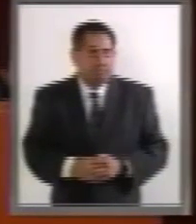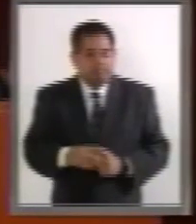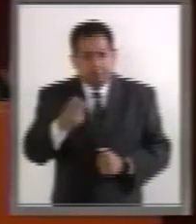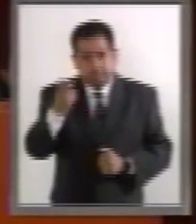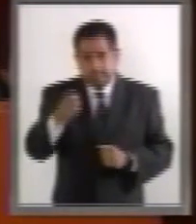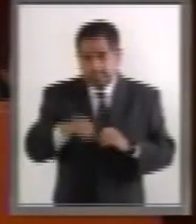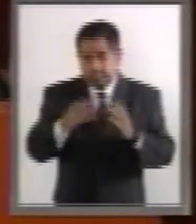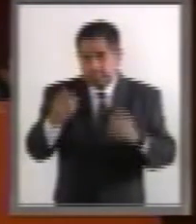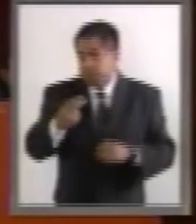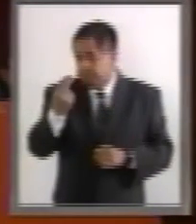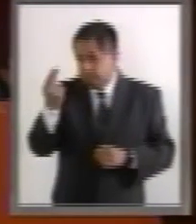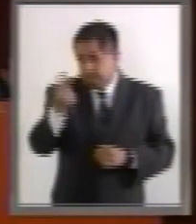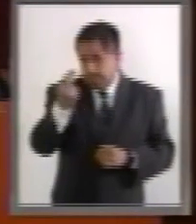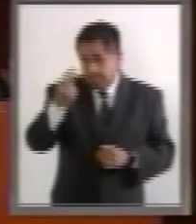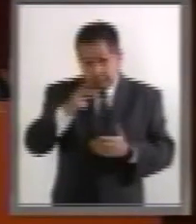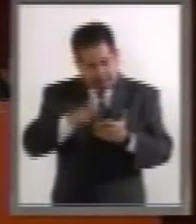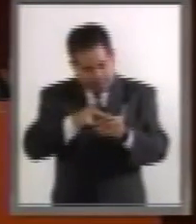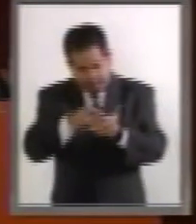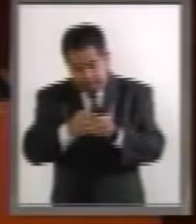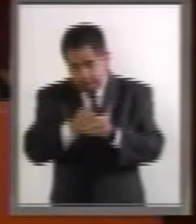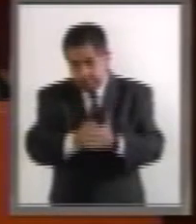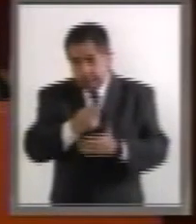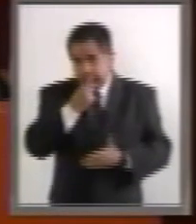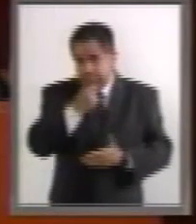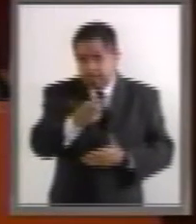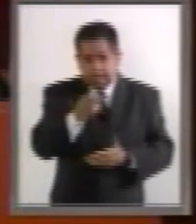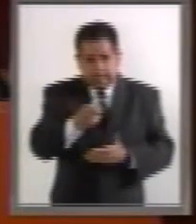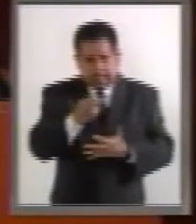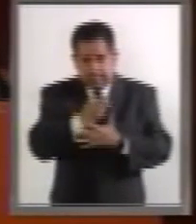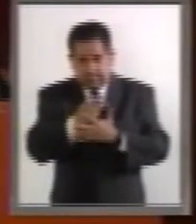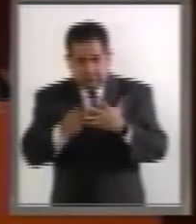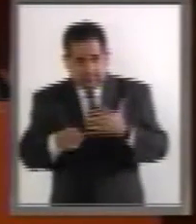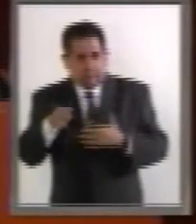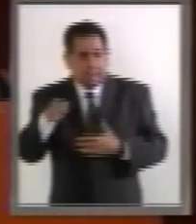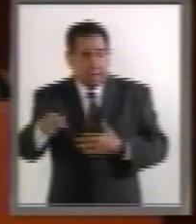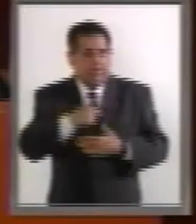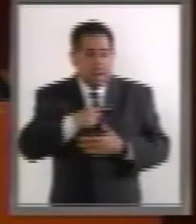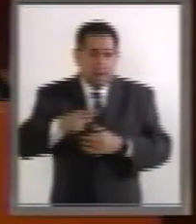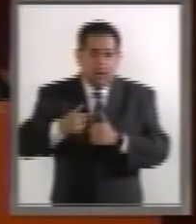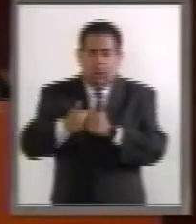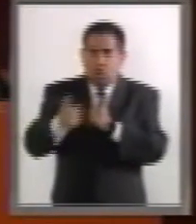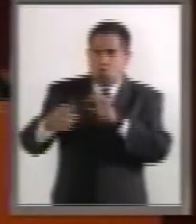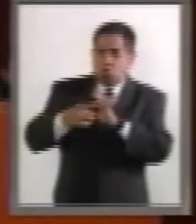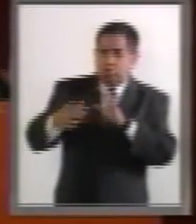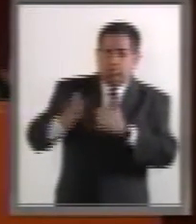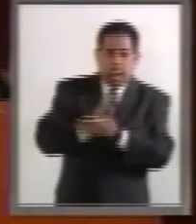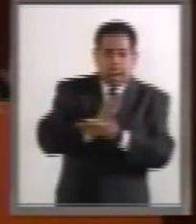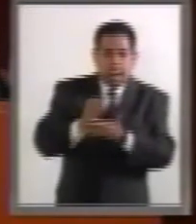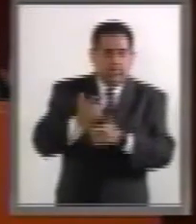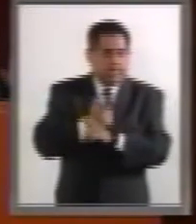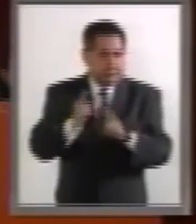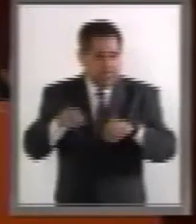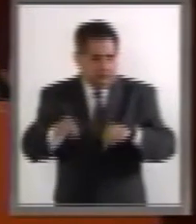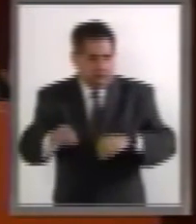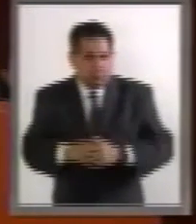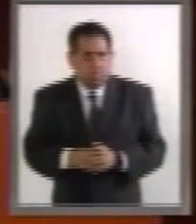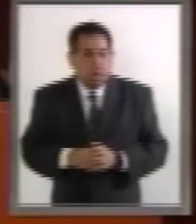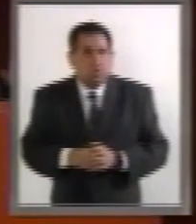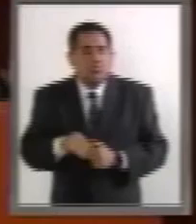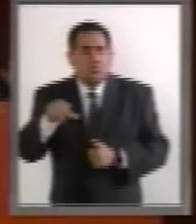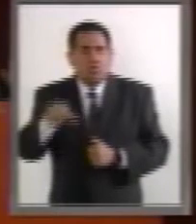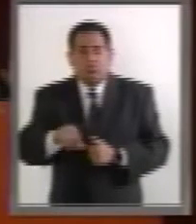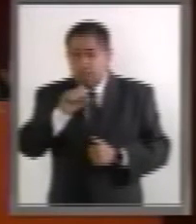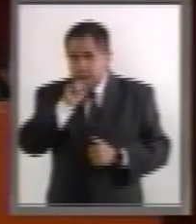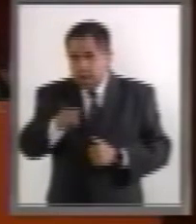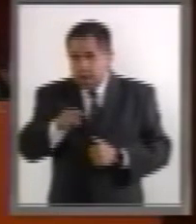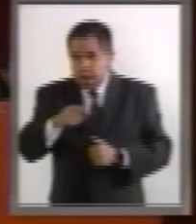es necesario insistir que este organismo tenga autonomía. Hoy, además, y